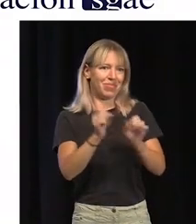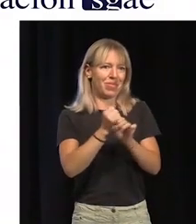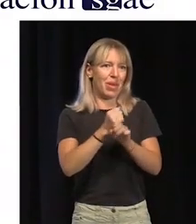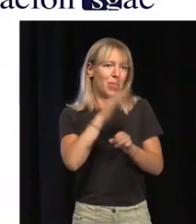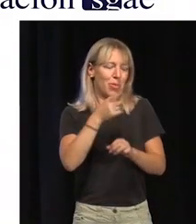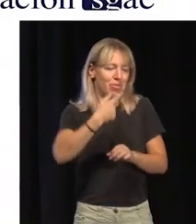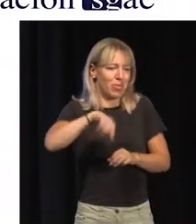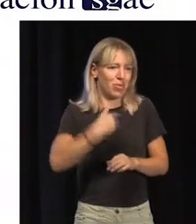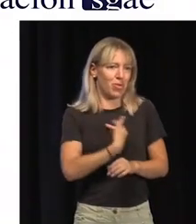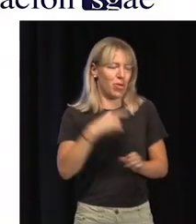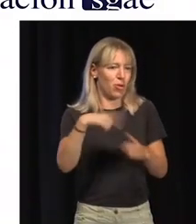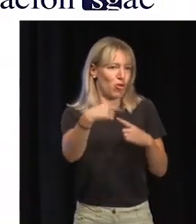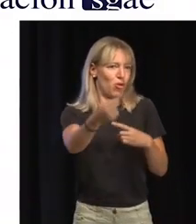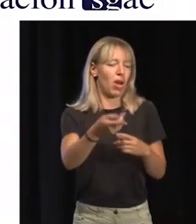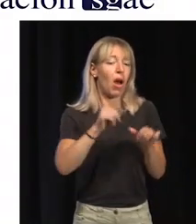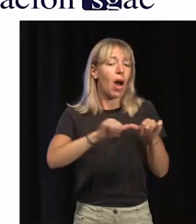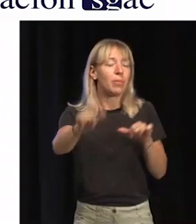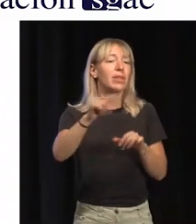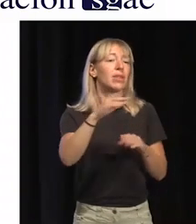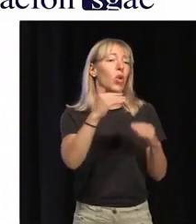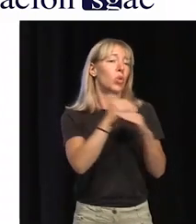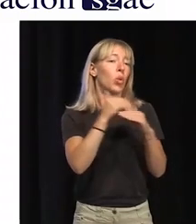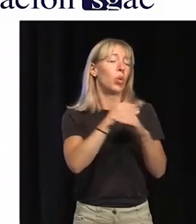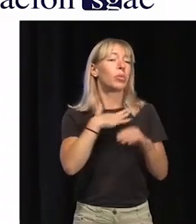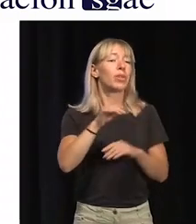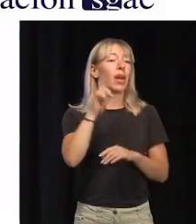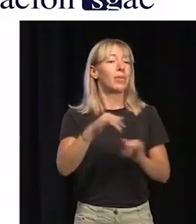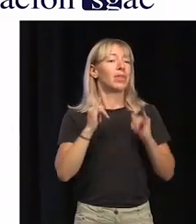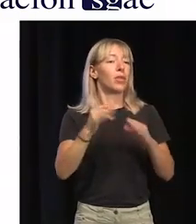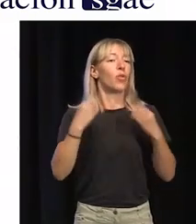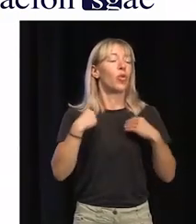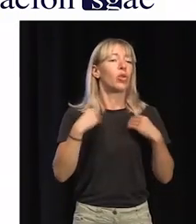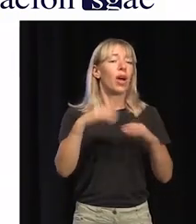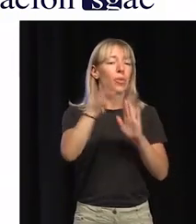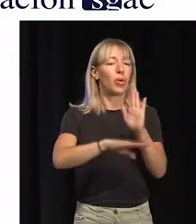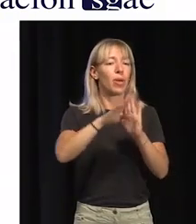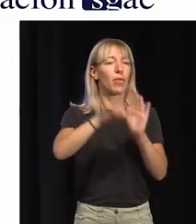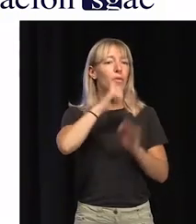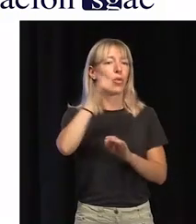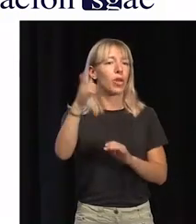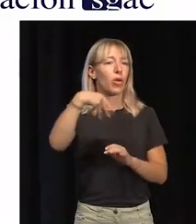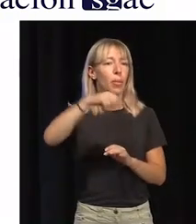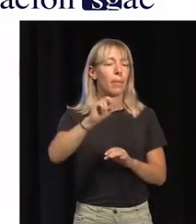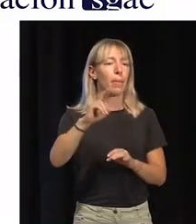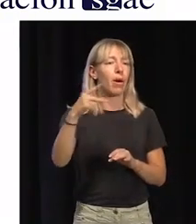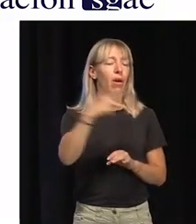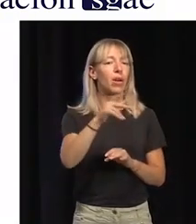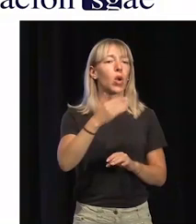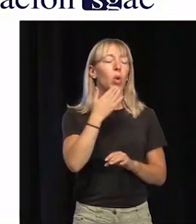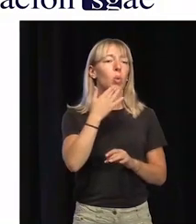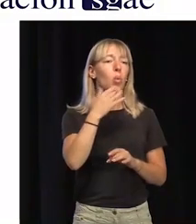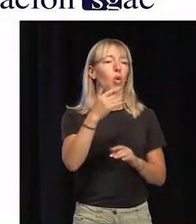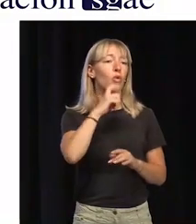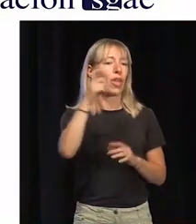diaria. A partir de octubre podremos disfrutar tanto de la programación de la Fundación Marc como de la Fundación